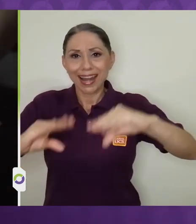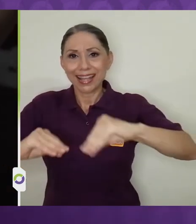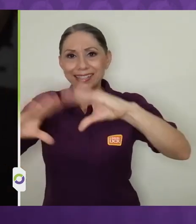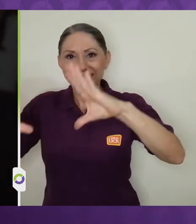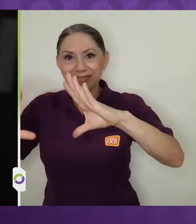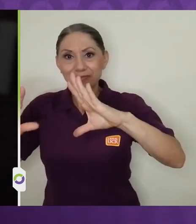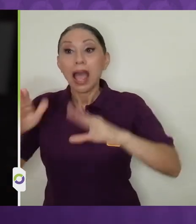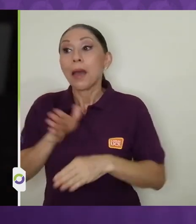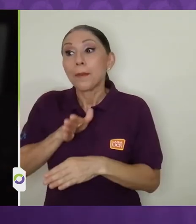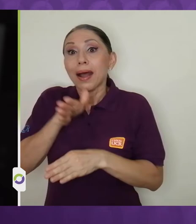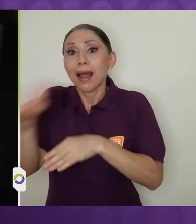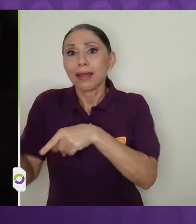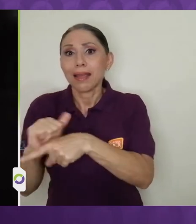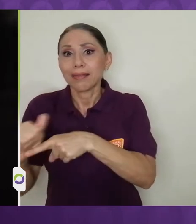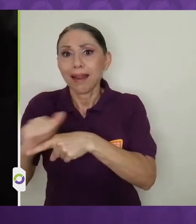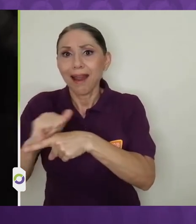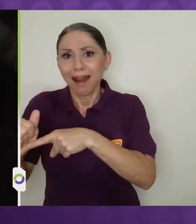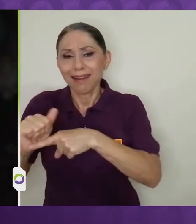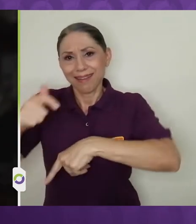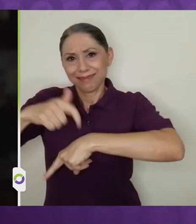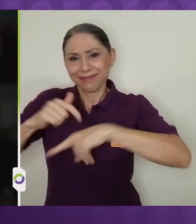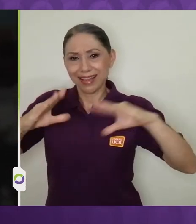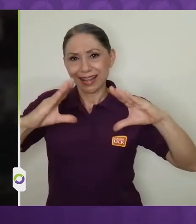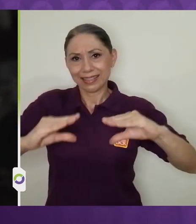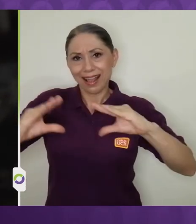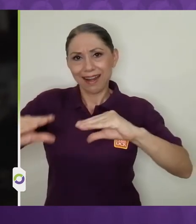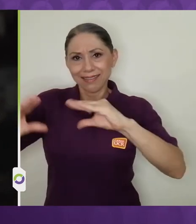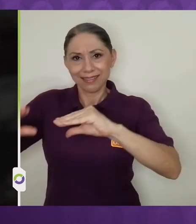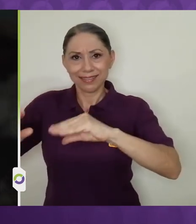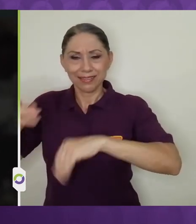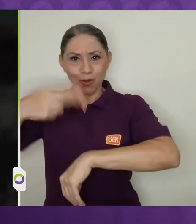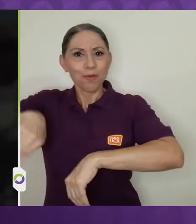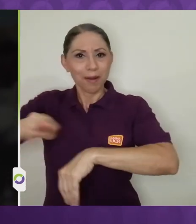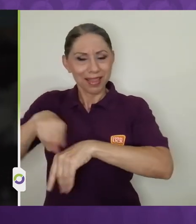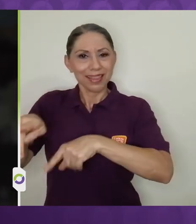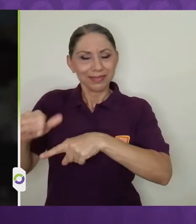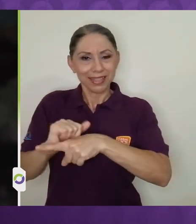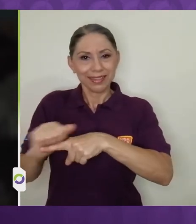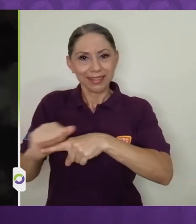son donde están normalmente mis entrenamientos.